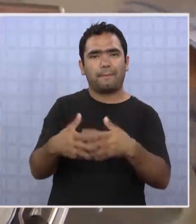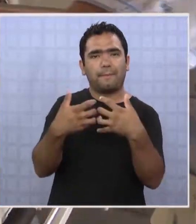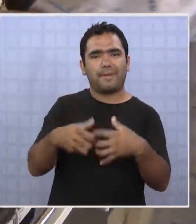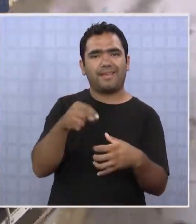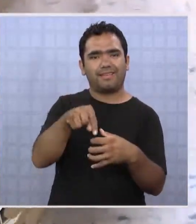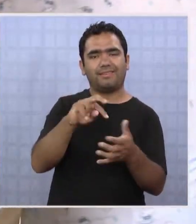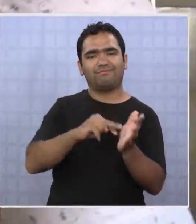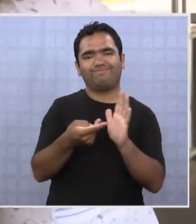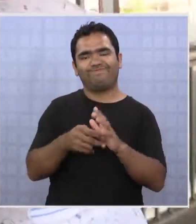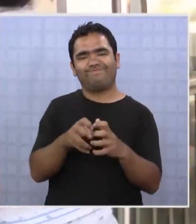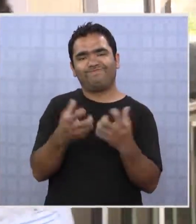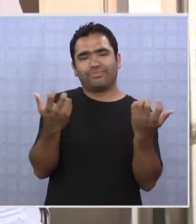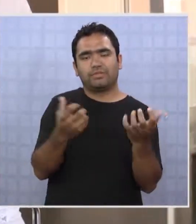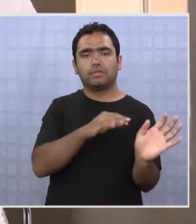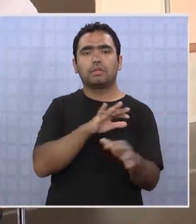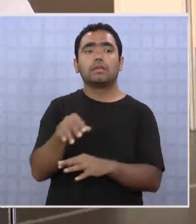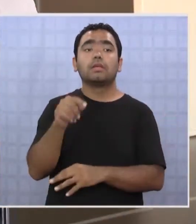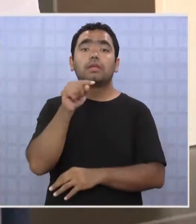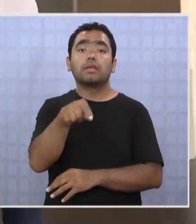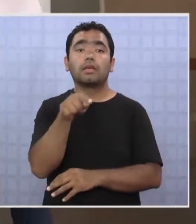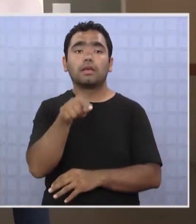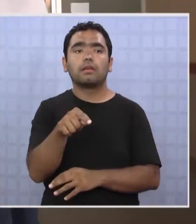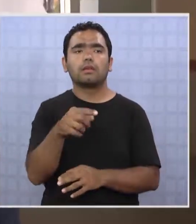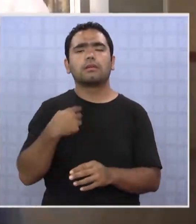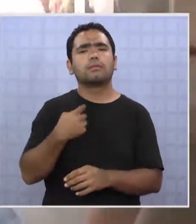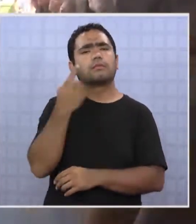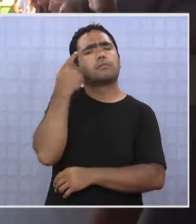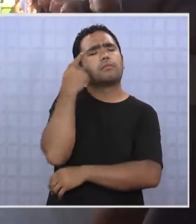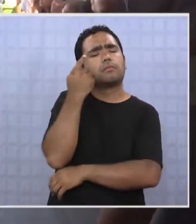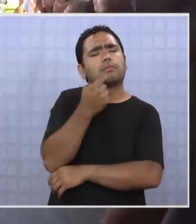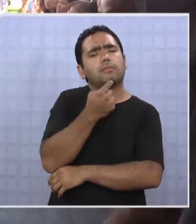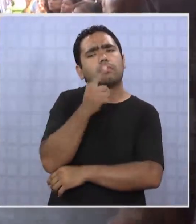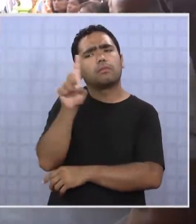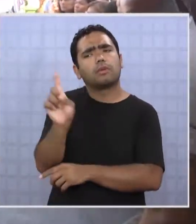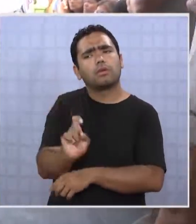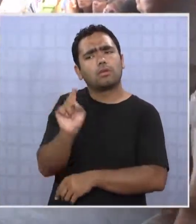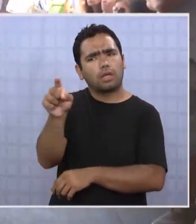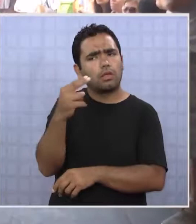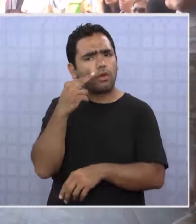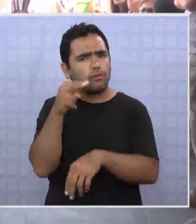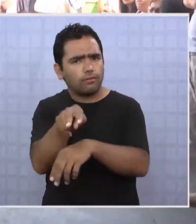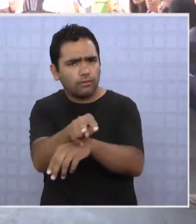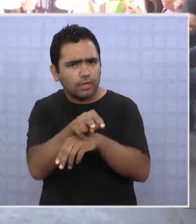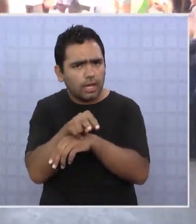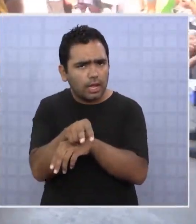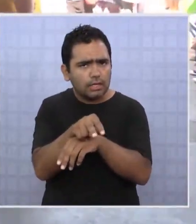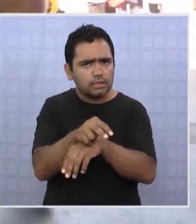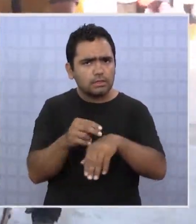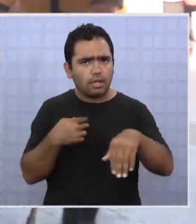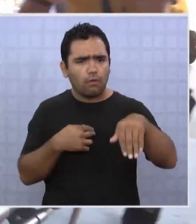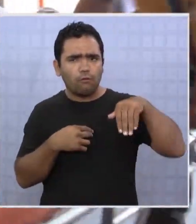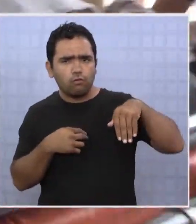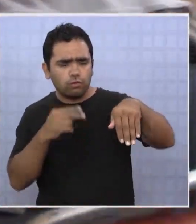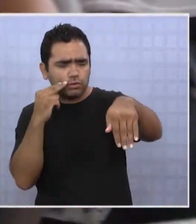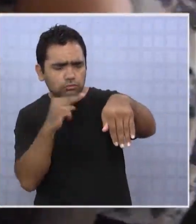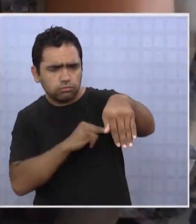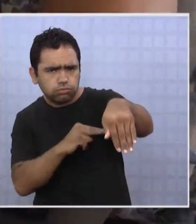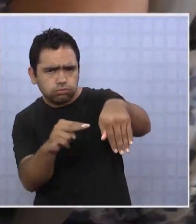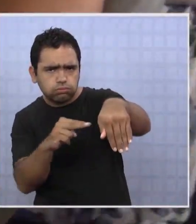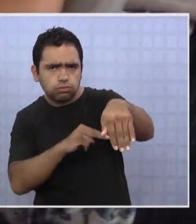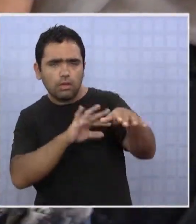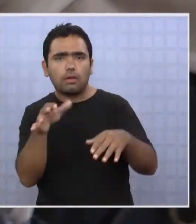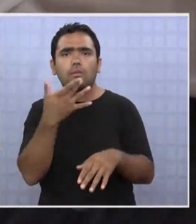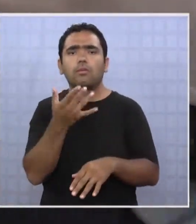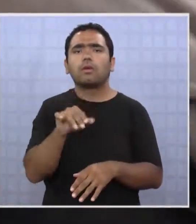máquina esto hace preguntarse si estarán realizando las fiscalizaciones correspondientes a los buses sobre todo a la empresa involucrada en el